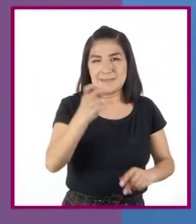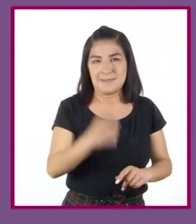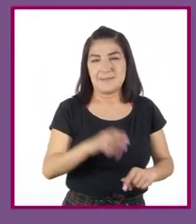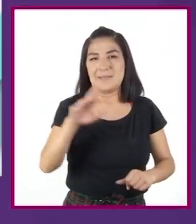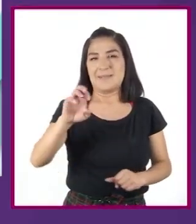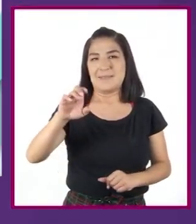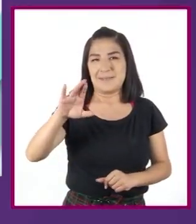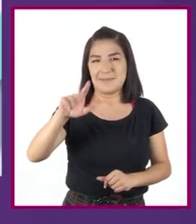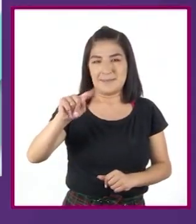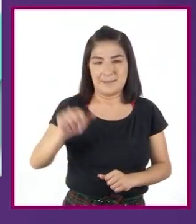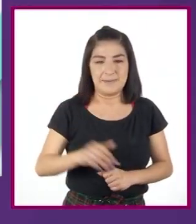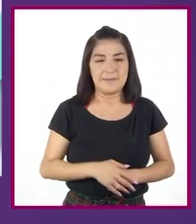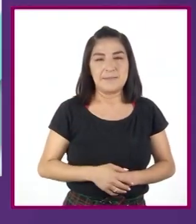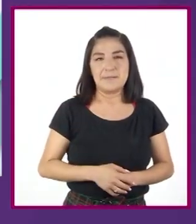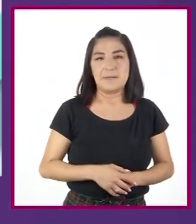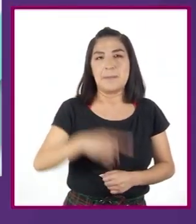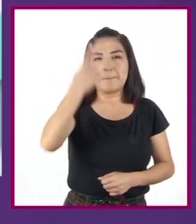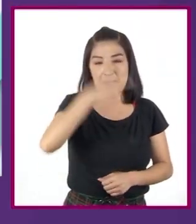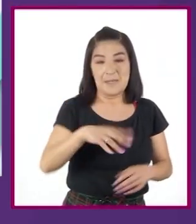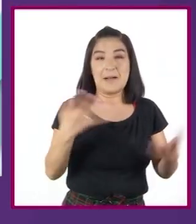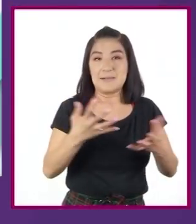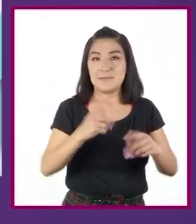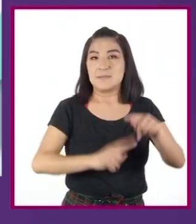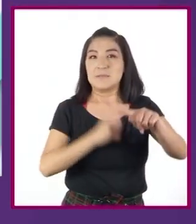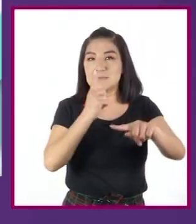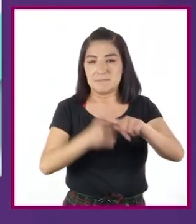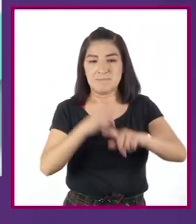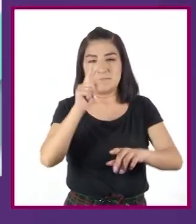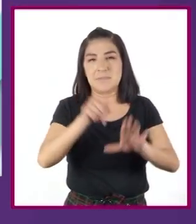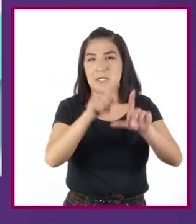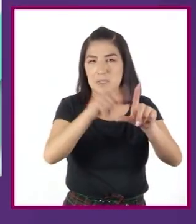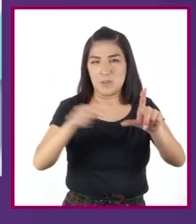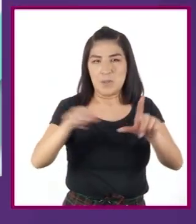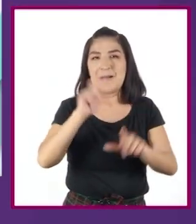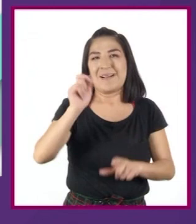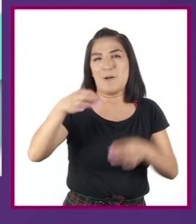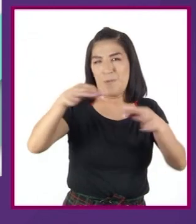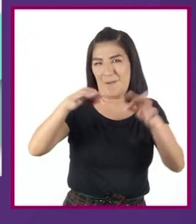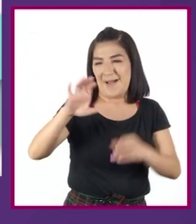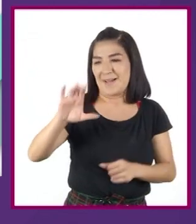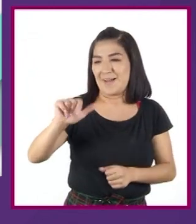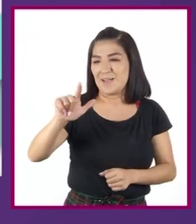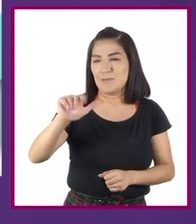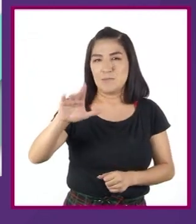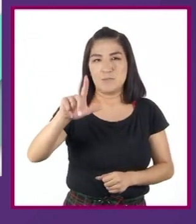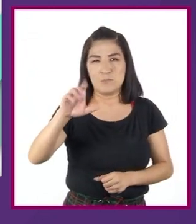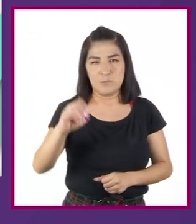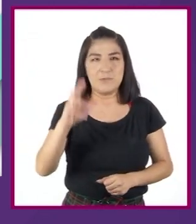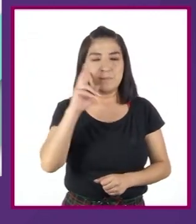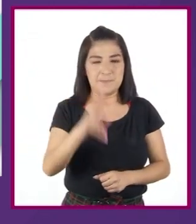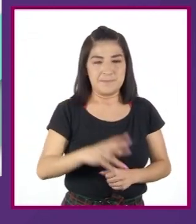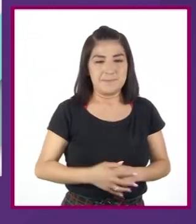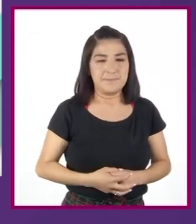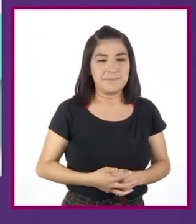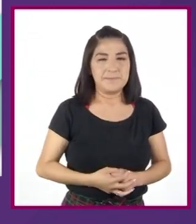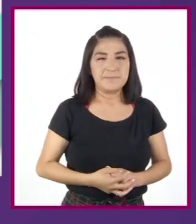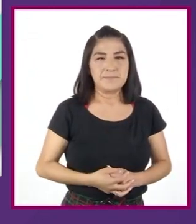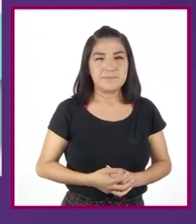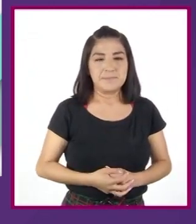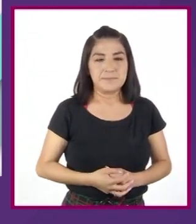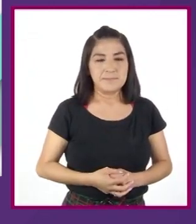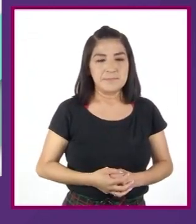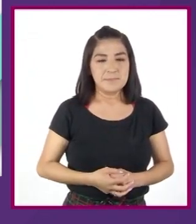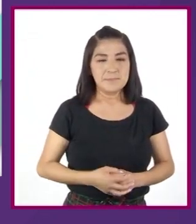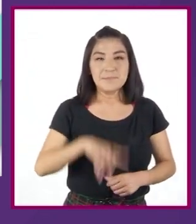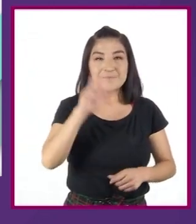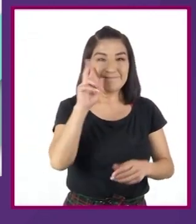rectas. Para generar la gráfica utilizando la hoja de cálculo, seguimos estos pasos.